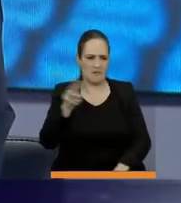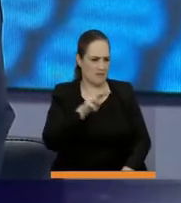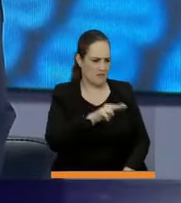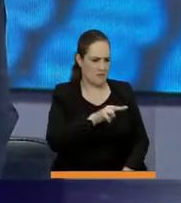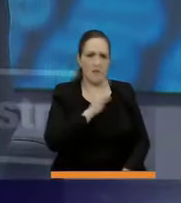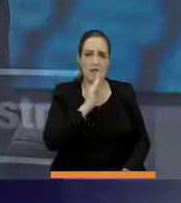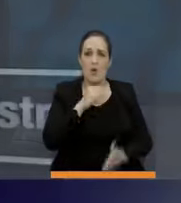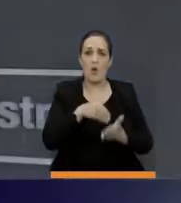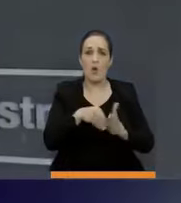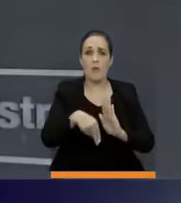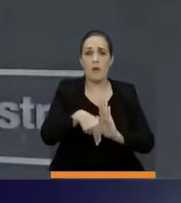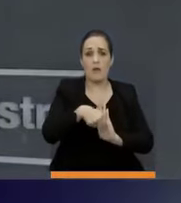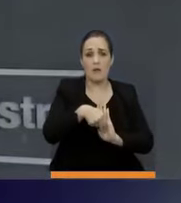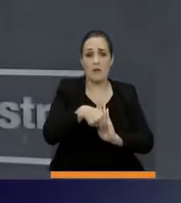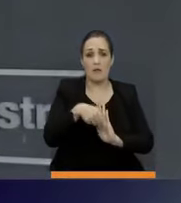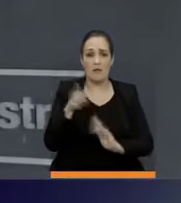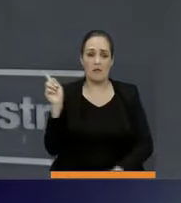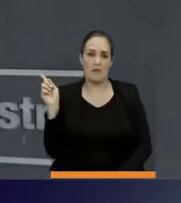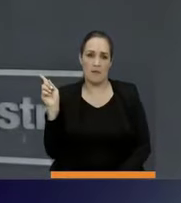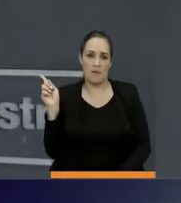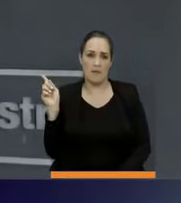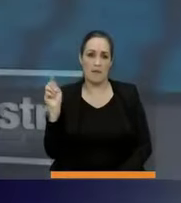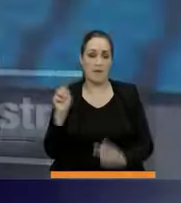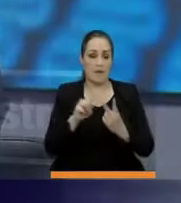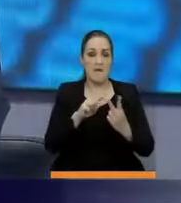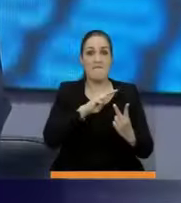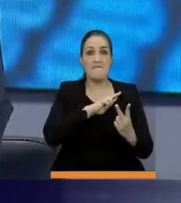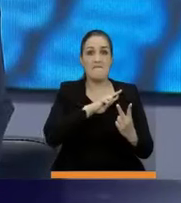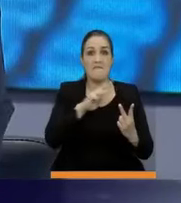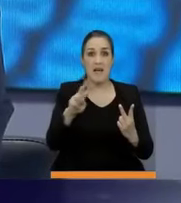Nacional de Gestión de Riesgo, en Valle del Cauca,